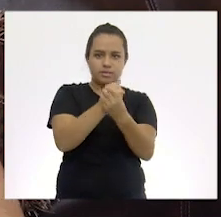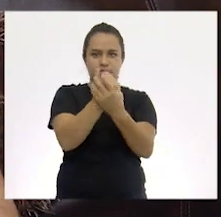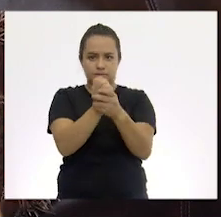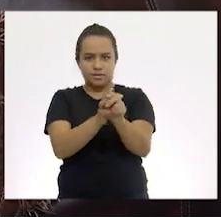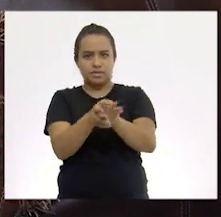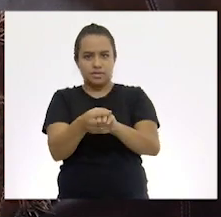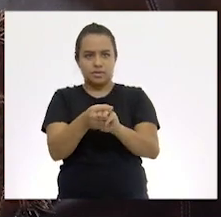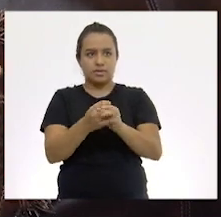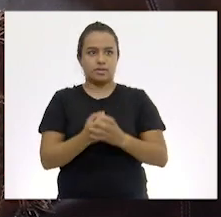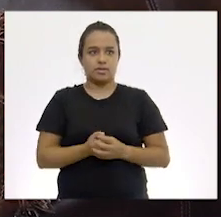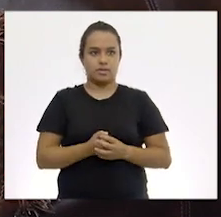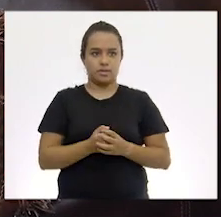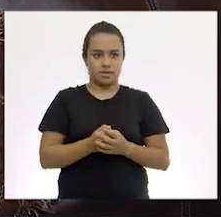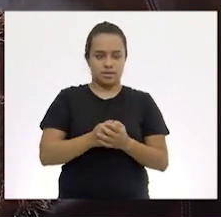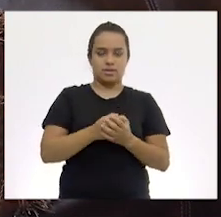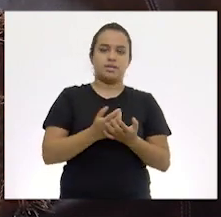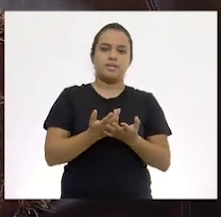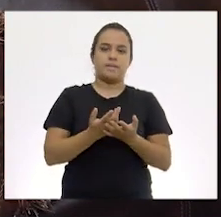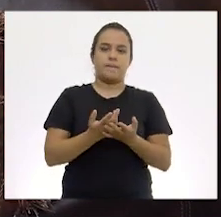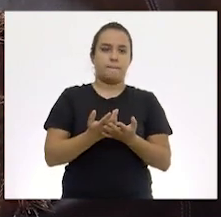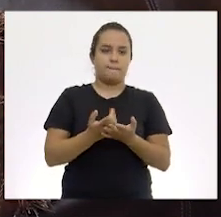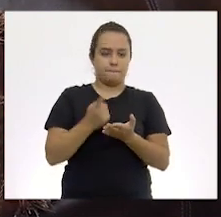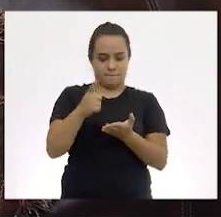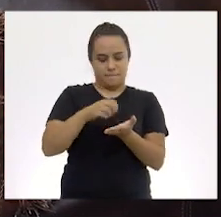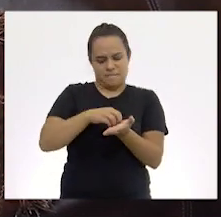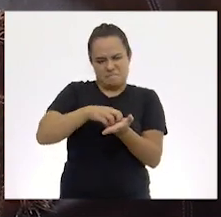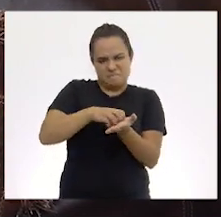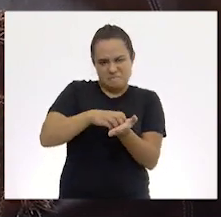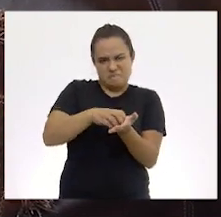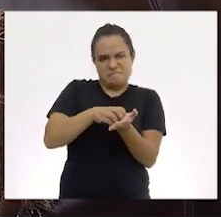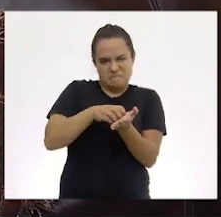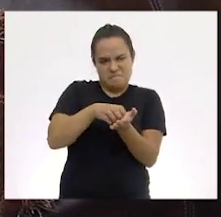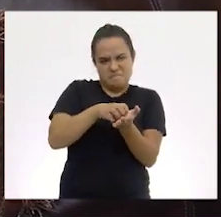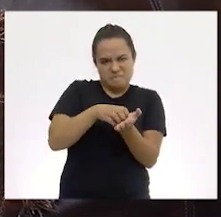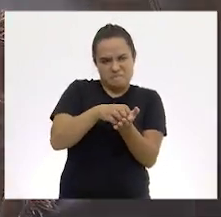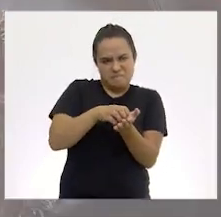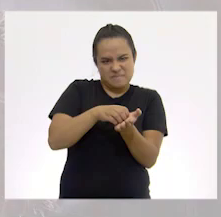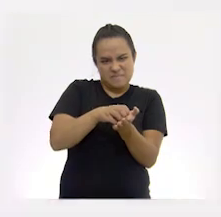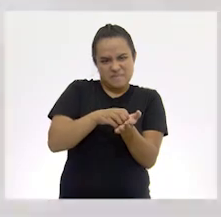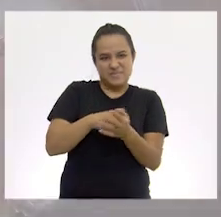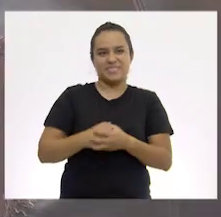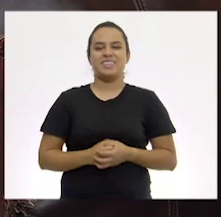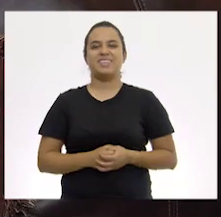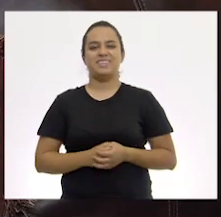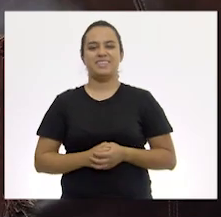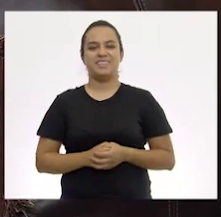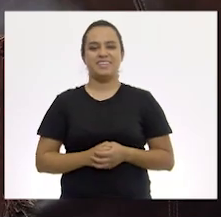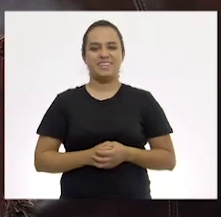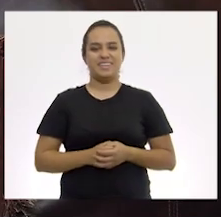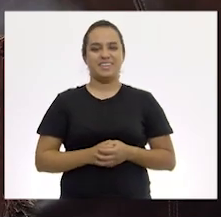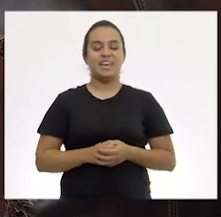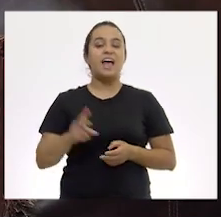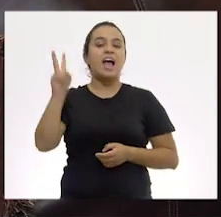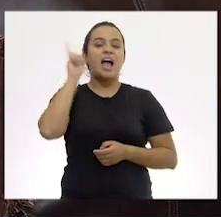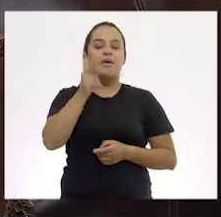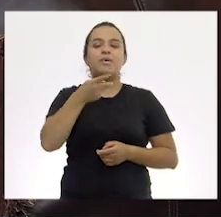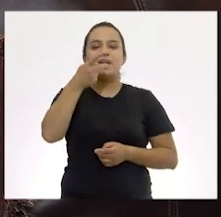luego? Haces así como que te rasguñas la palma de tu mano. A ver, dime un